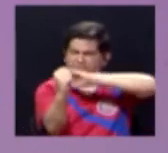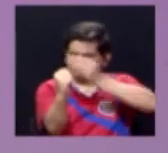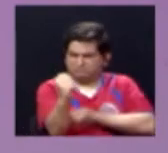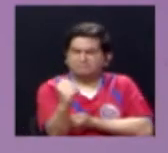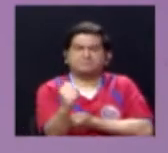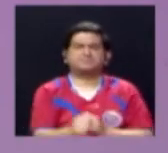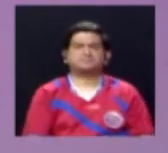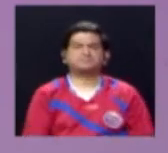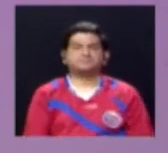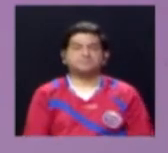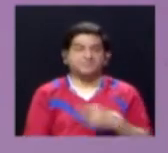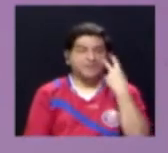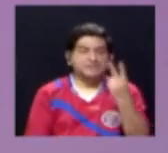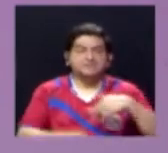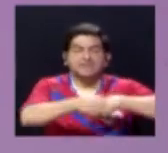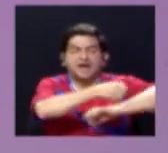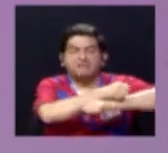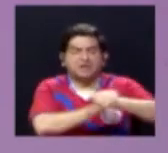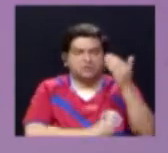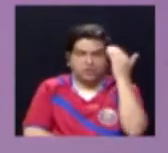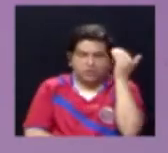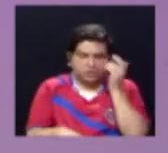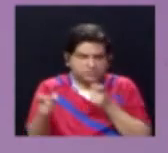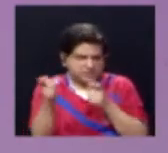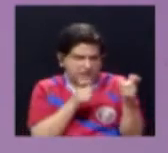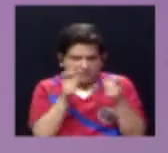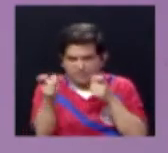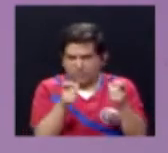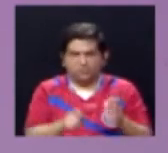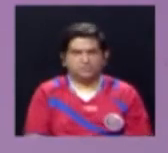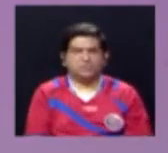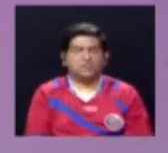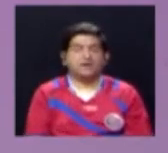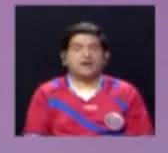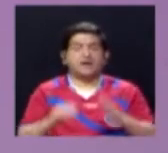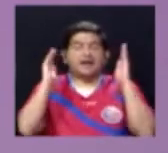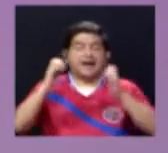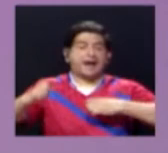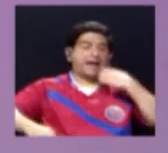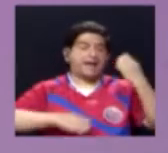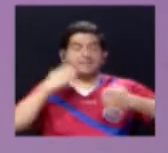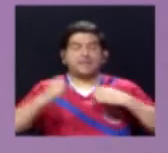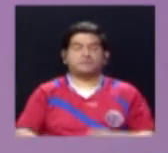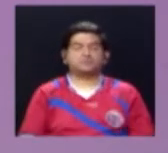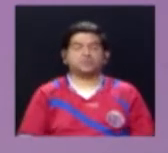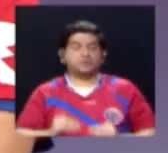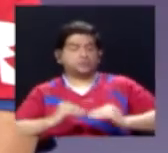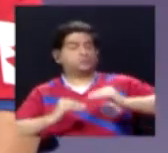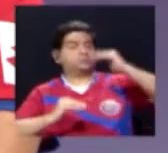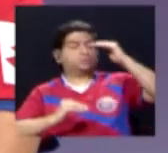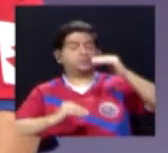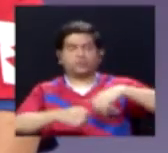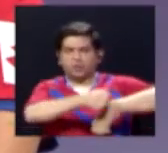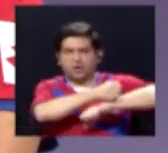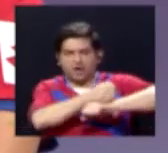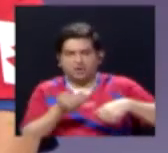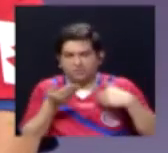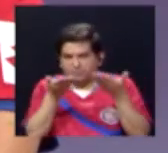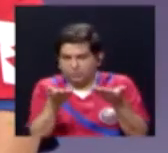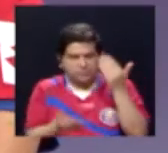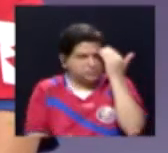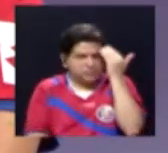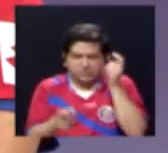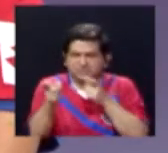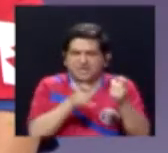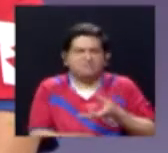bueno si si está viendo el fútbol y no sabe manejar las grandes emociones los picos de emociones del fútbol si no sabe